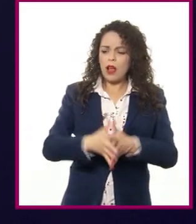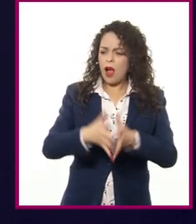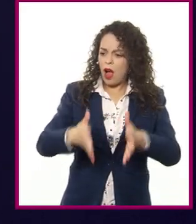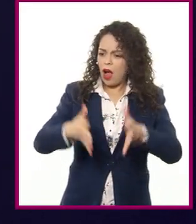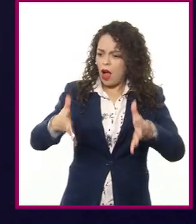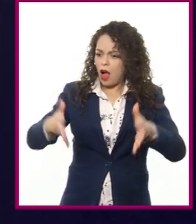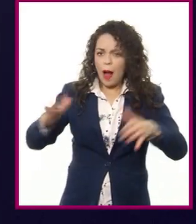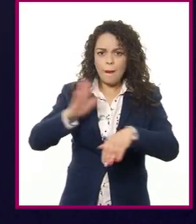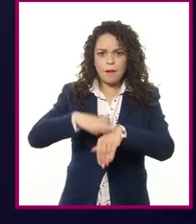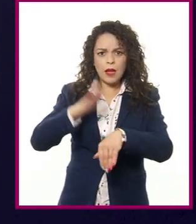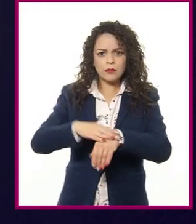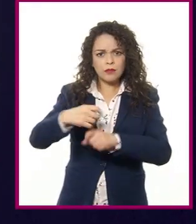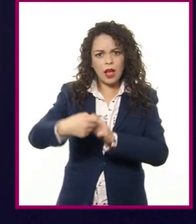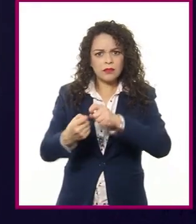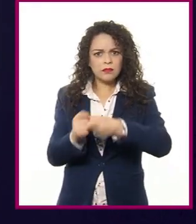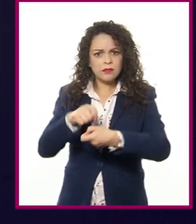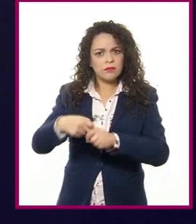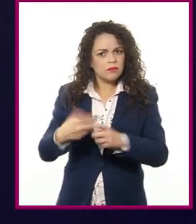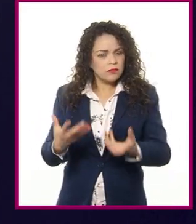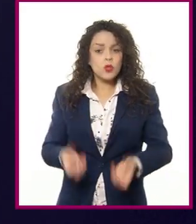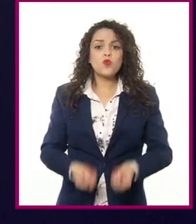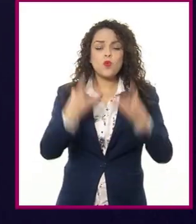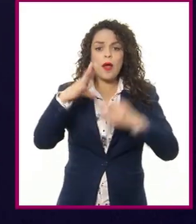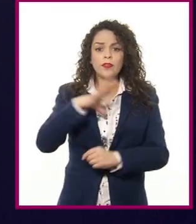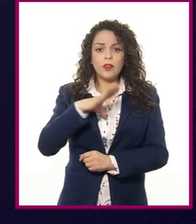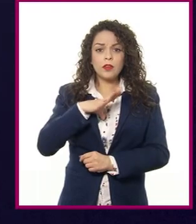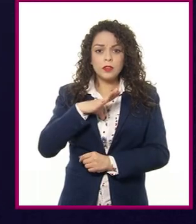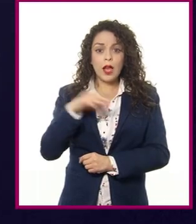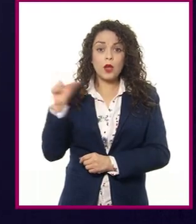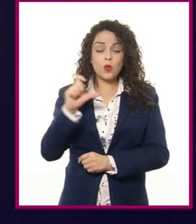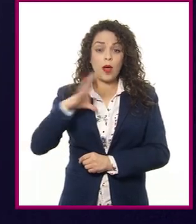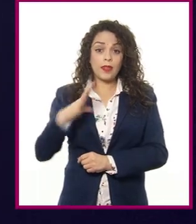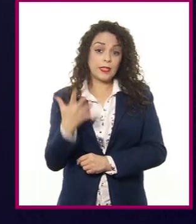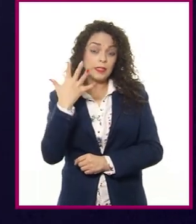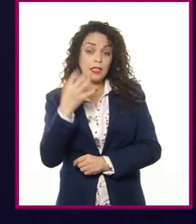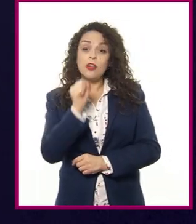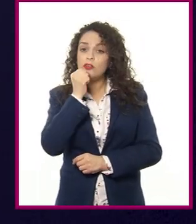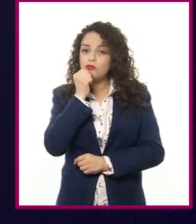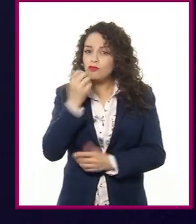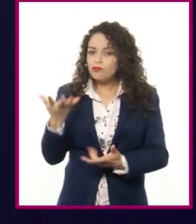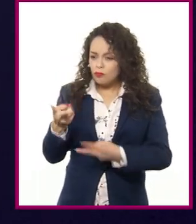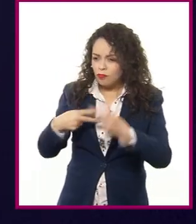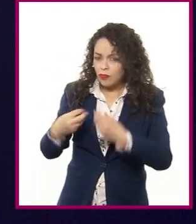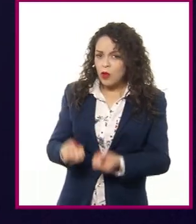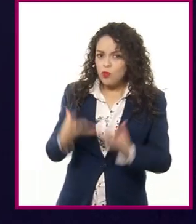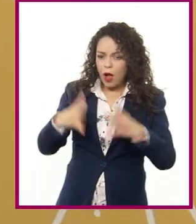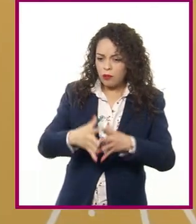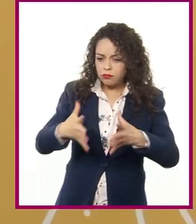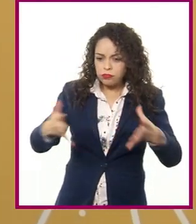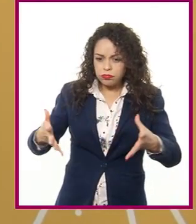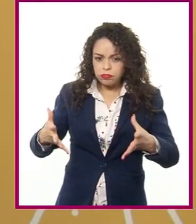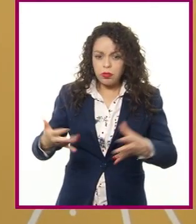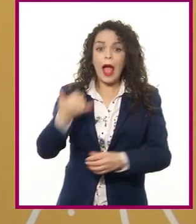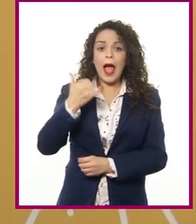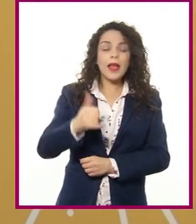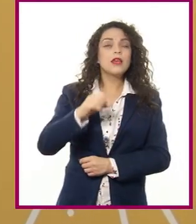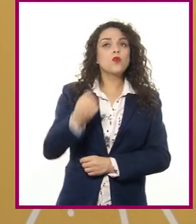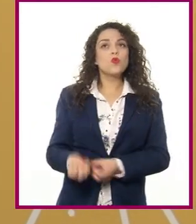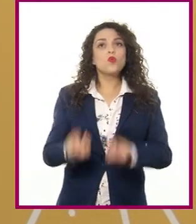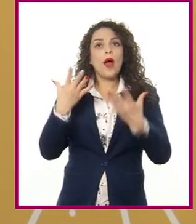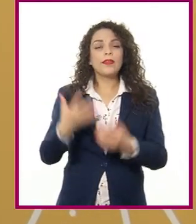bacterias? ¿Cuántas bacterias habrá a los 5 segundos y cuántas en el segundo 7?